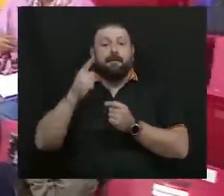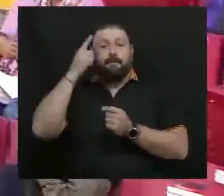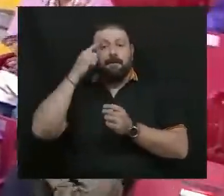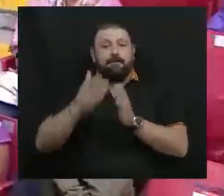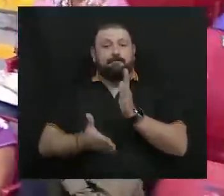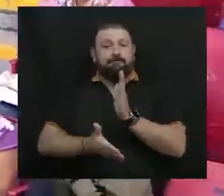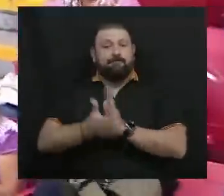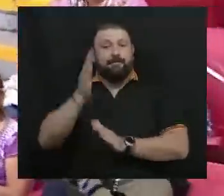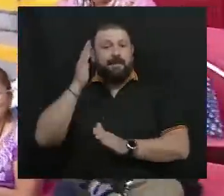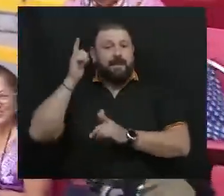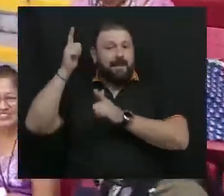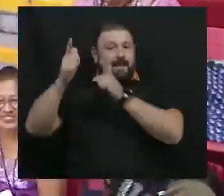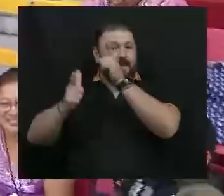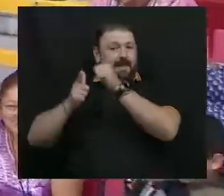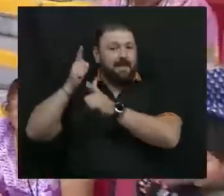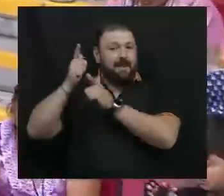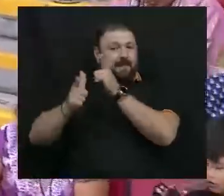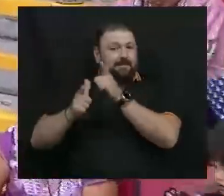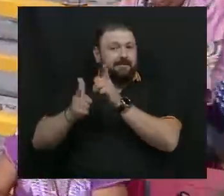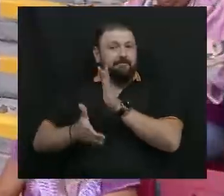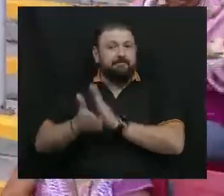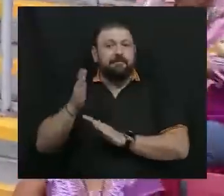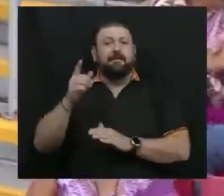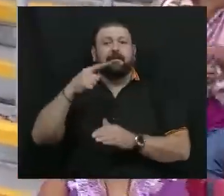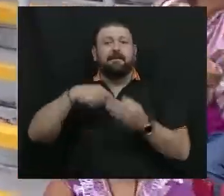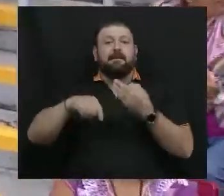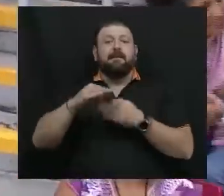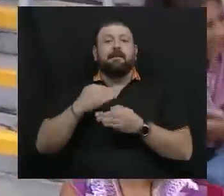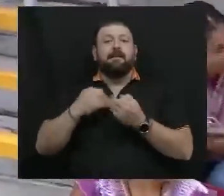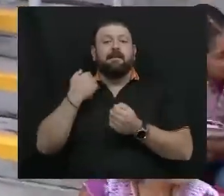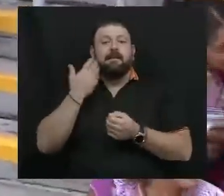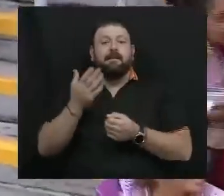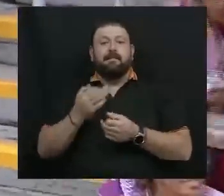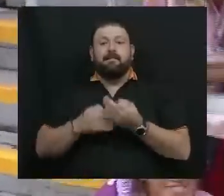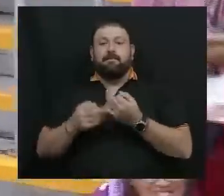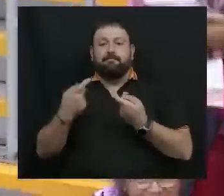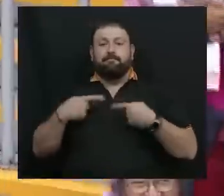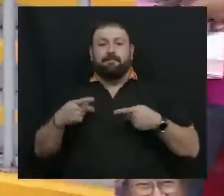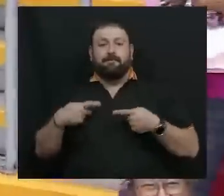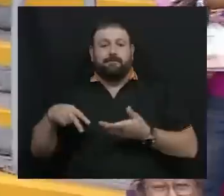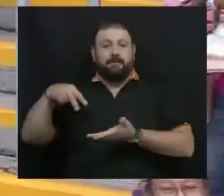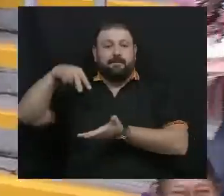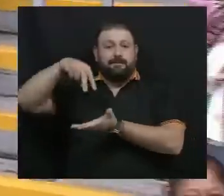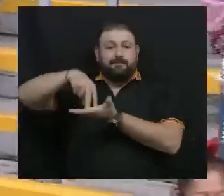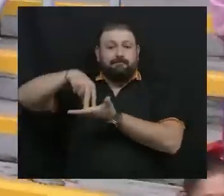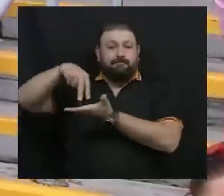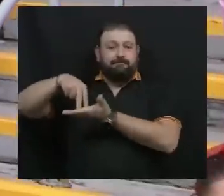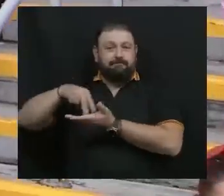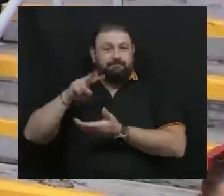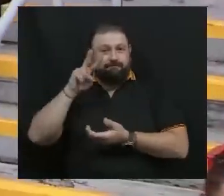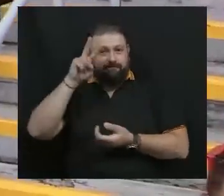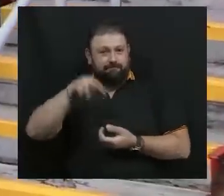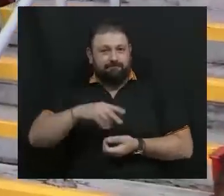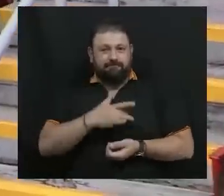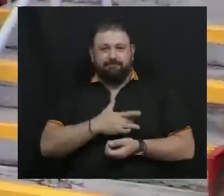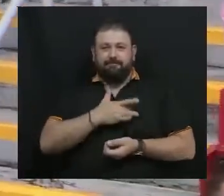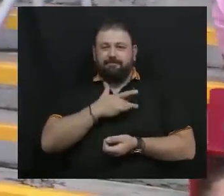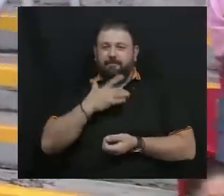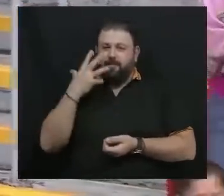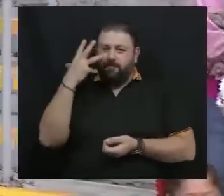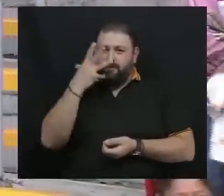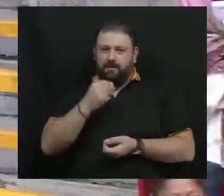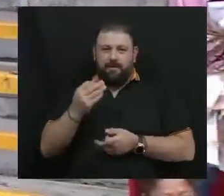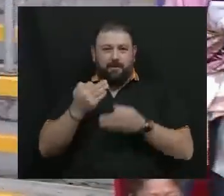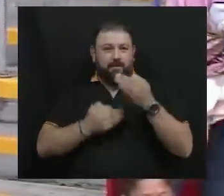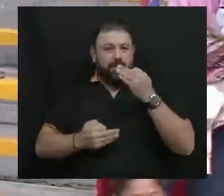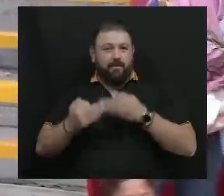Pónganse de pie todos los que están calificando a Grecia y Turquía, por favor. Pónganse de pie. Vamos a hacer un ejercicio bien bonito. Todos, pónganse de